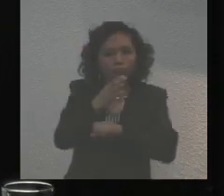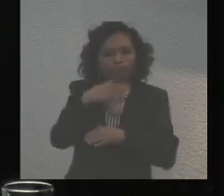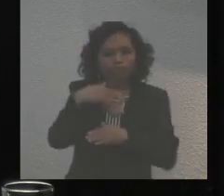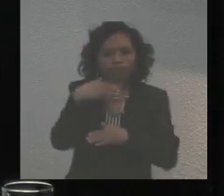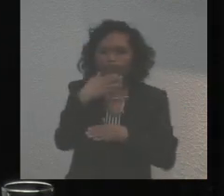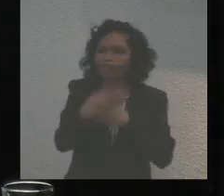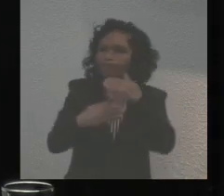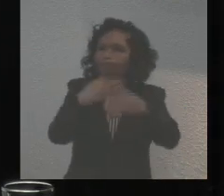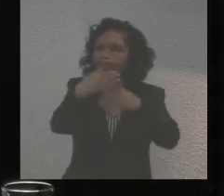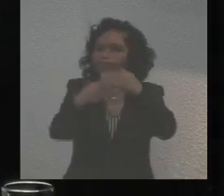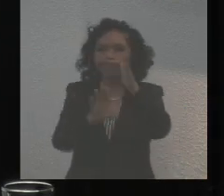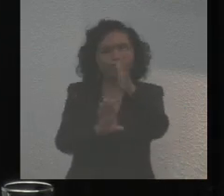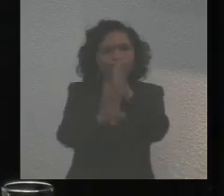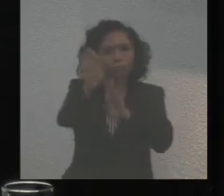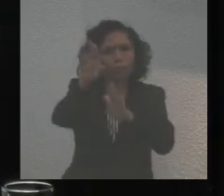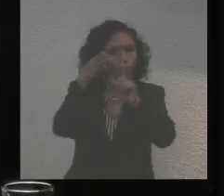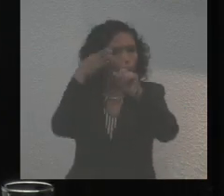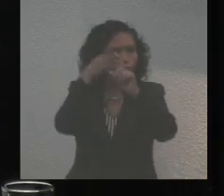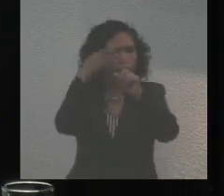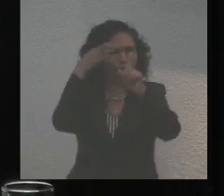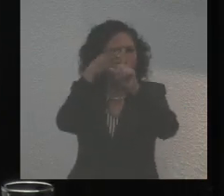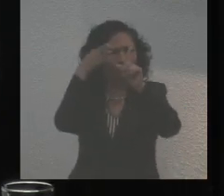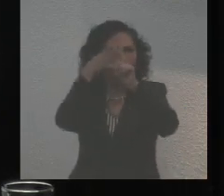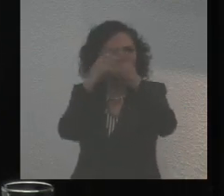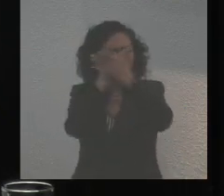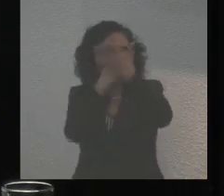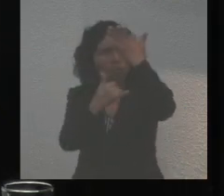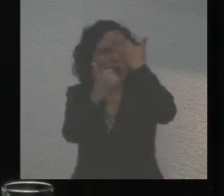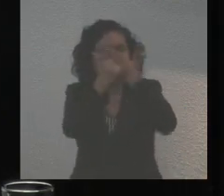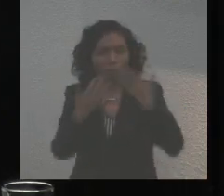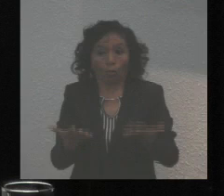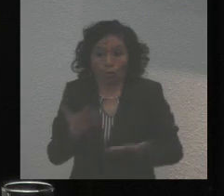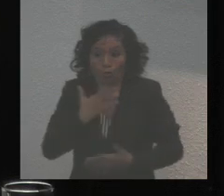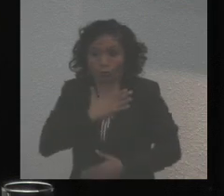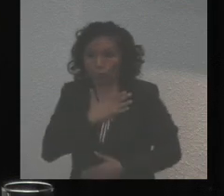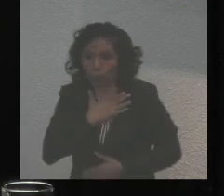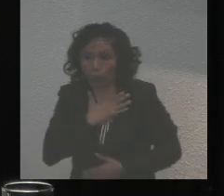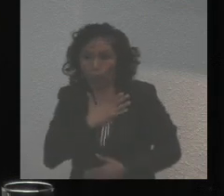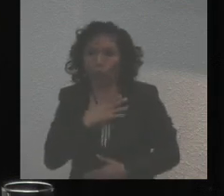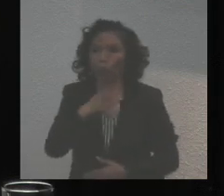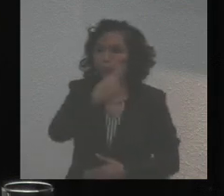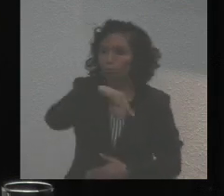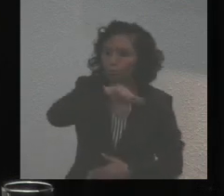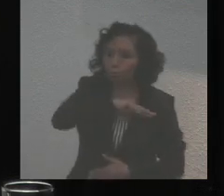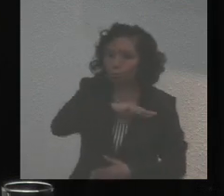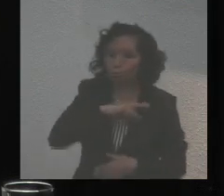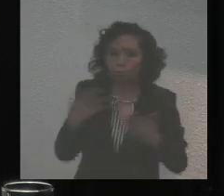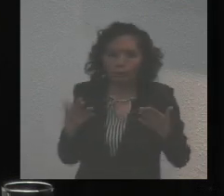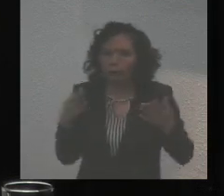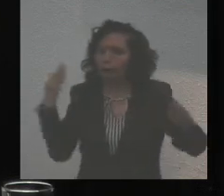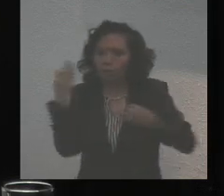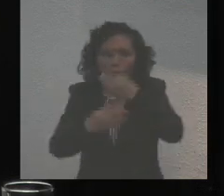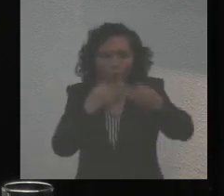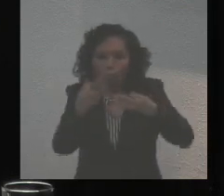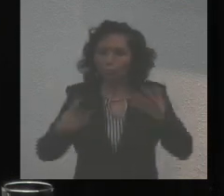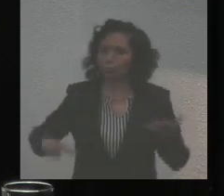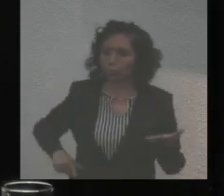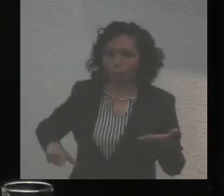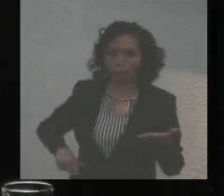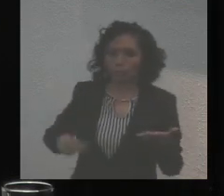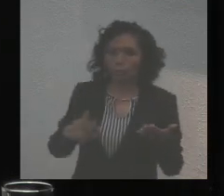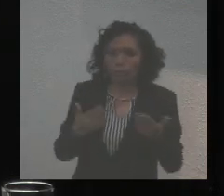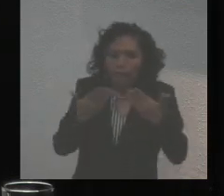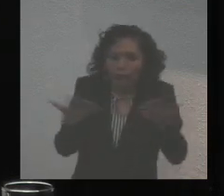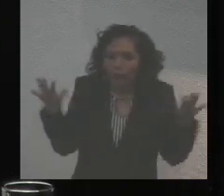por un rumbo con nuevos desafíos y nos ocupa a nosotras y nos ocupa a nosotros, a todos los gobernantes, generar